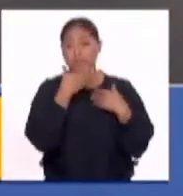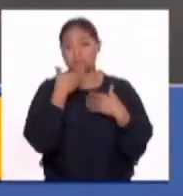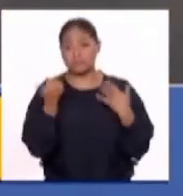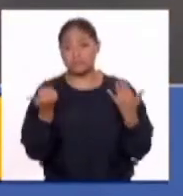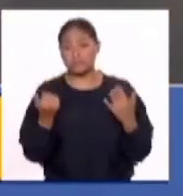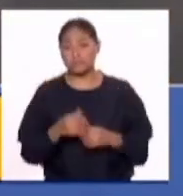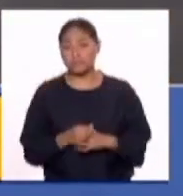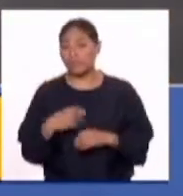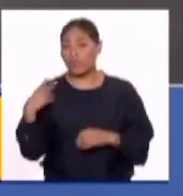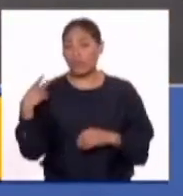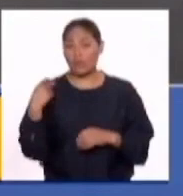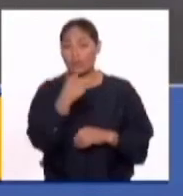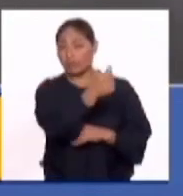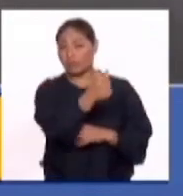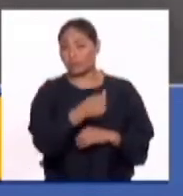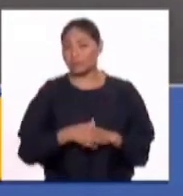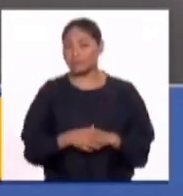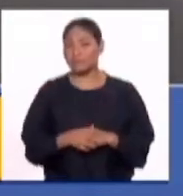Mira,